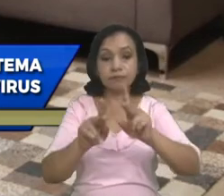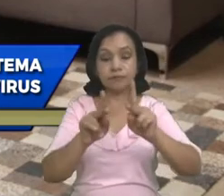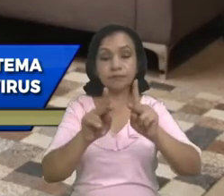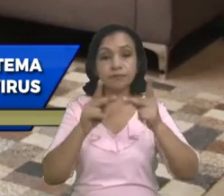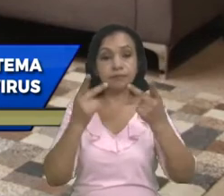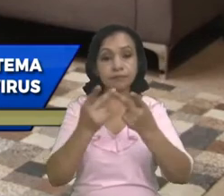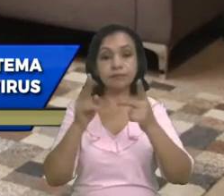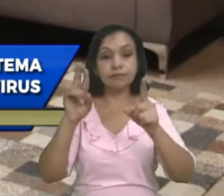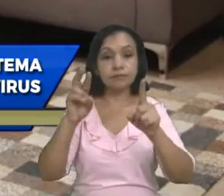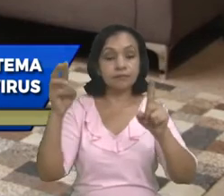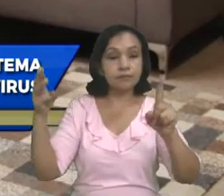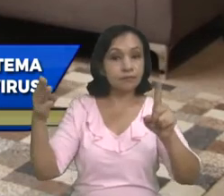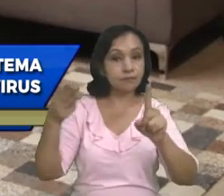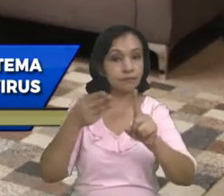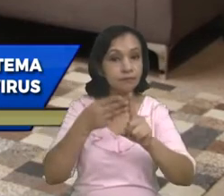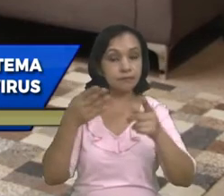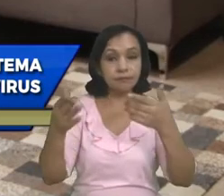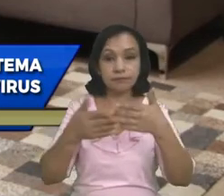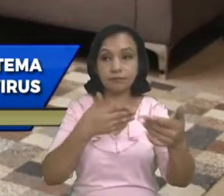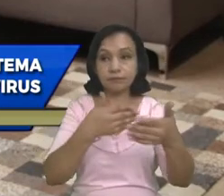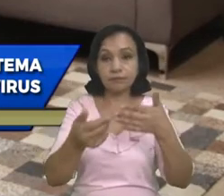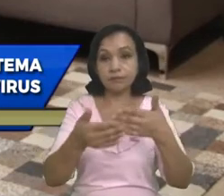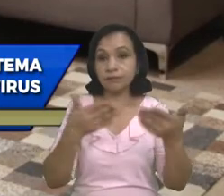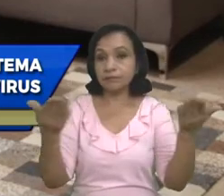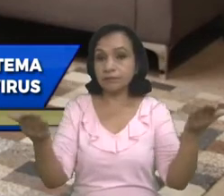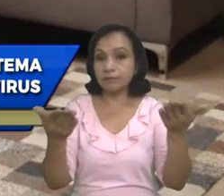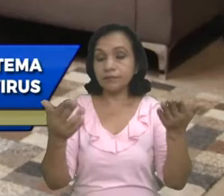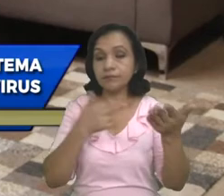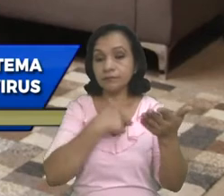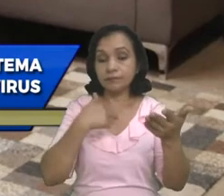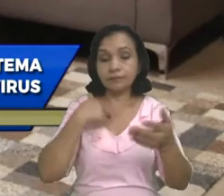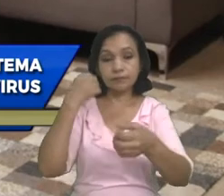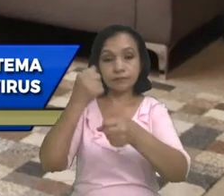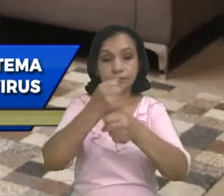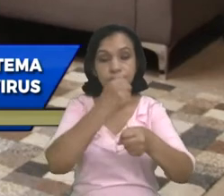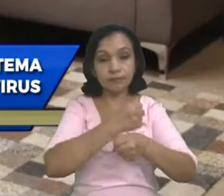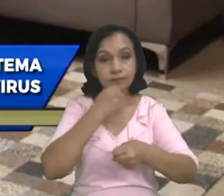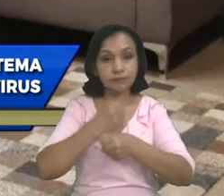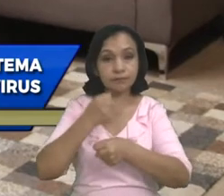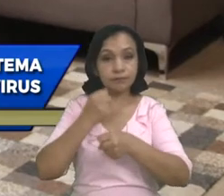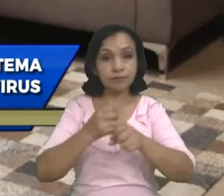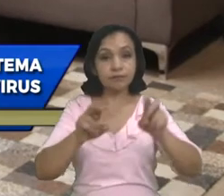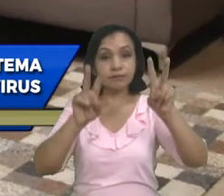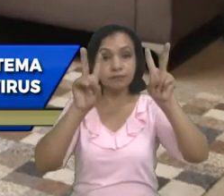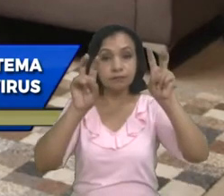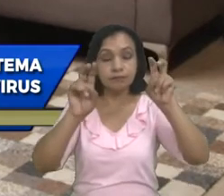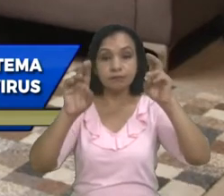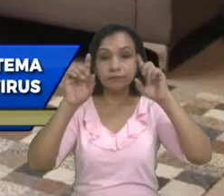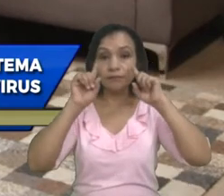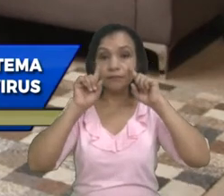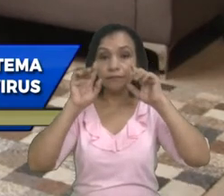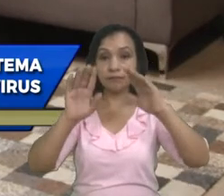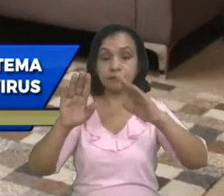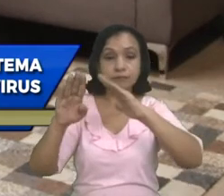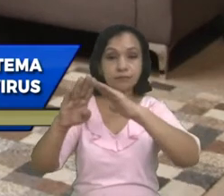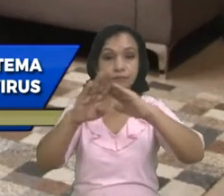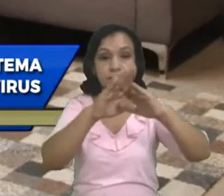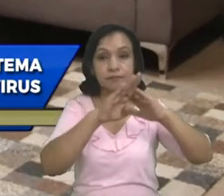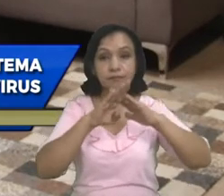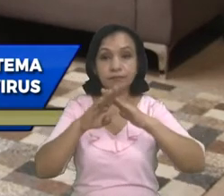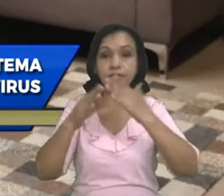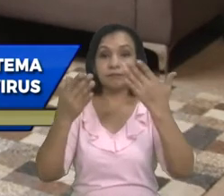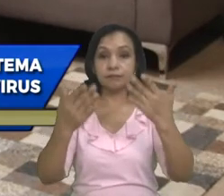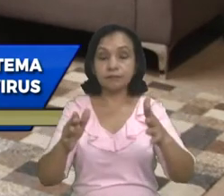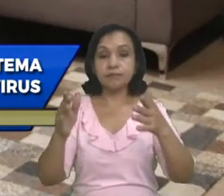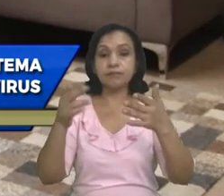la región independientemente eso nosotros hemos venido trabajando en términos de protección y de preparación nos hemos